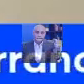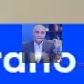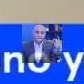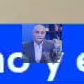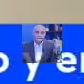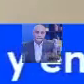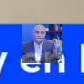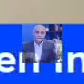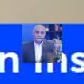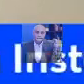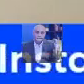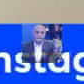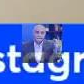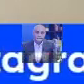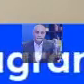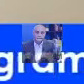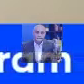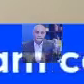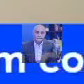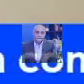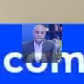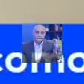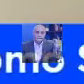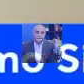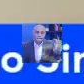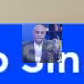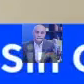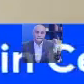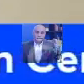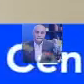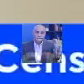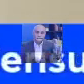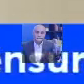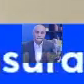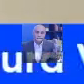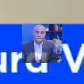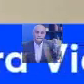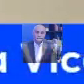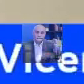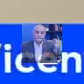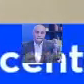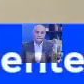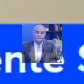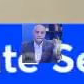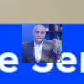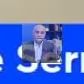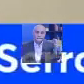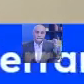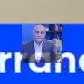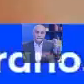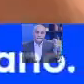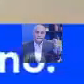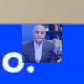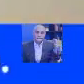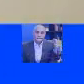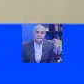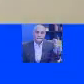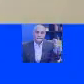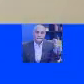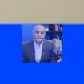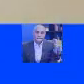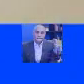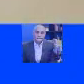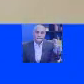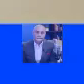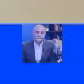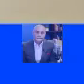la primera intervención te decía que se trata de una discusión y una negociación que tiene fotos muy